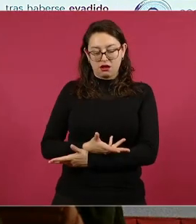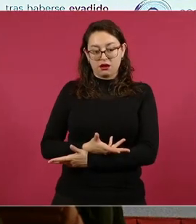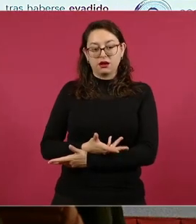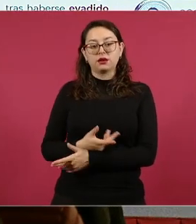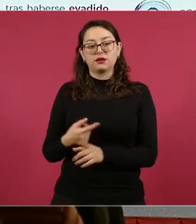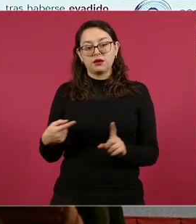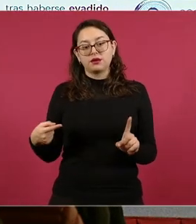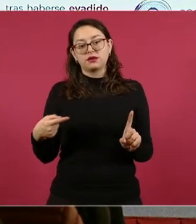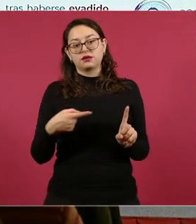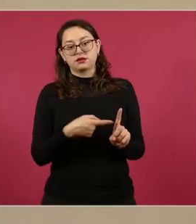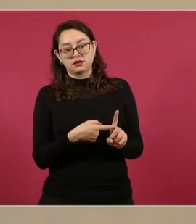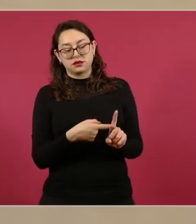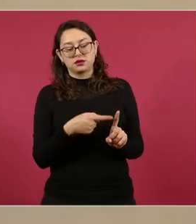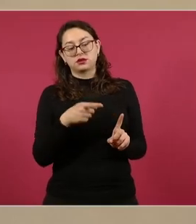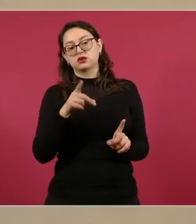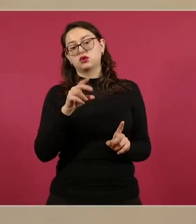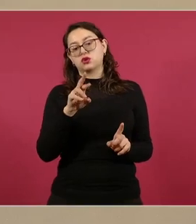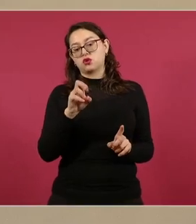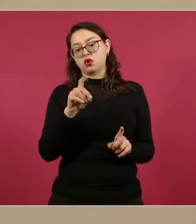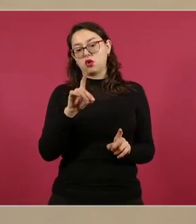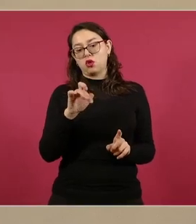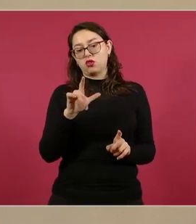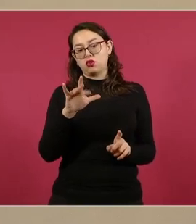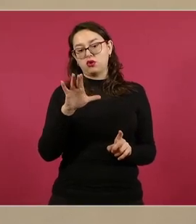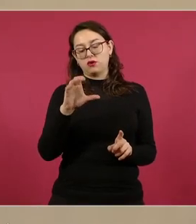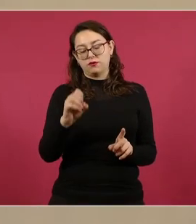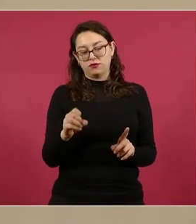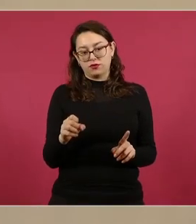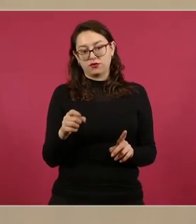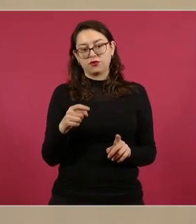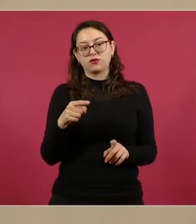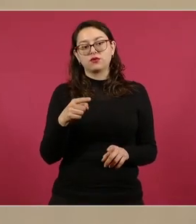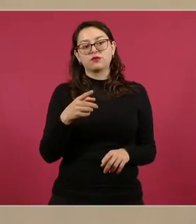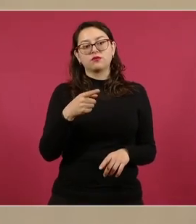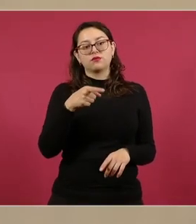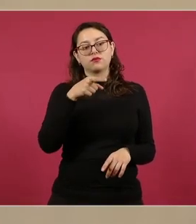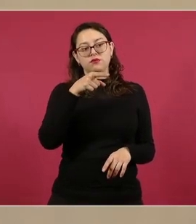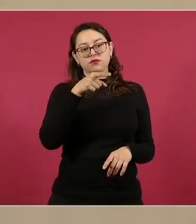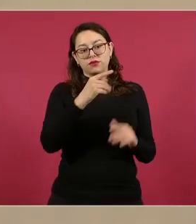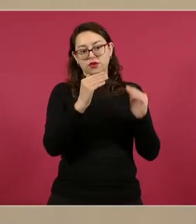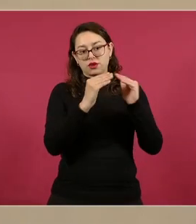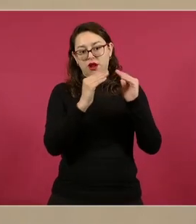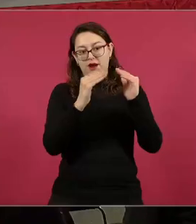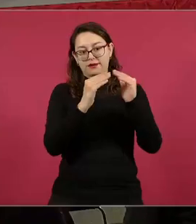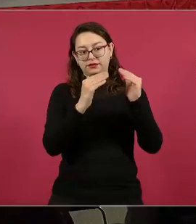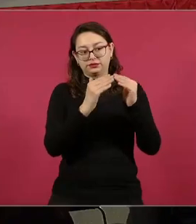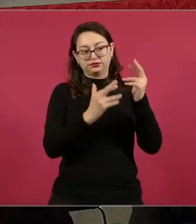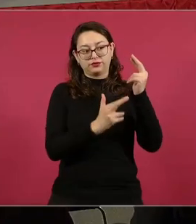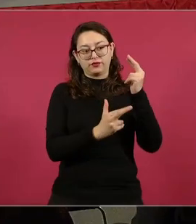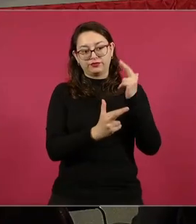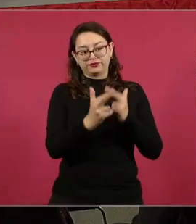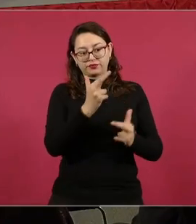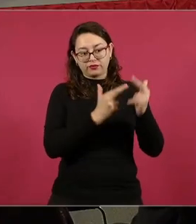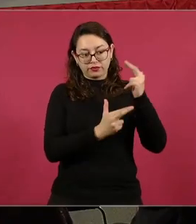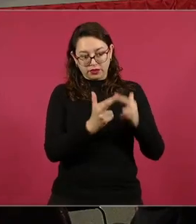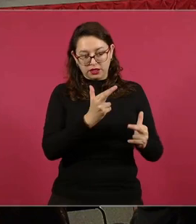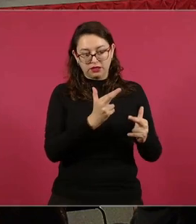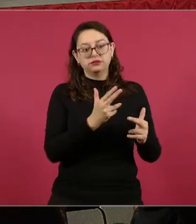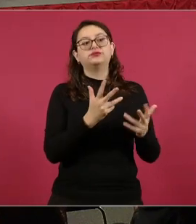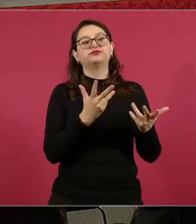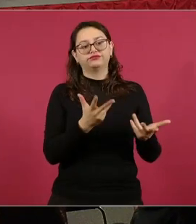Rodolfo N. fue detenido en el fraccionamiento Villa Bonita al regresar a dicha ciudad después de haberse evadido